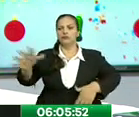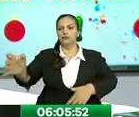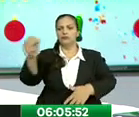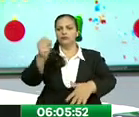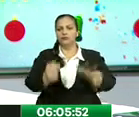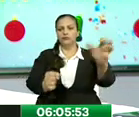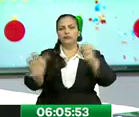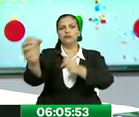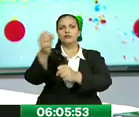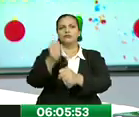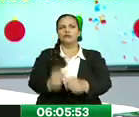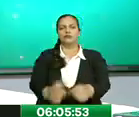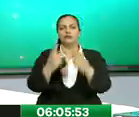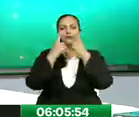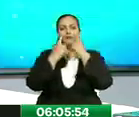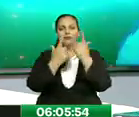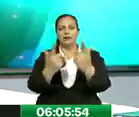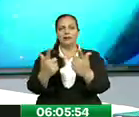sobre esta nota.